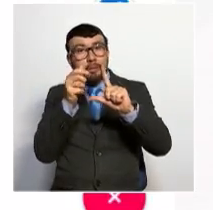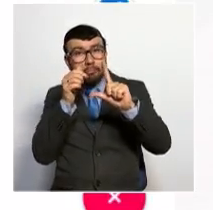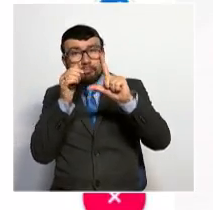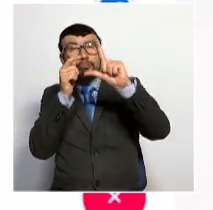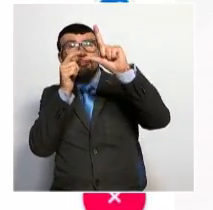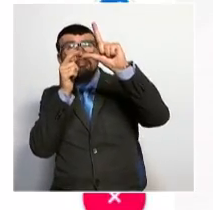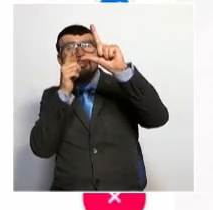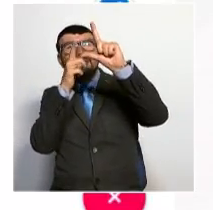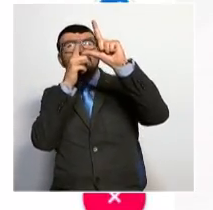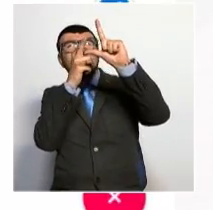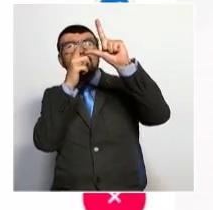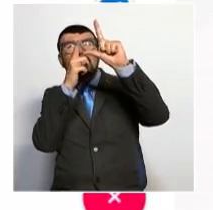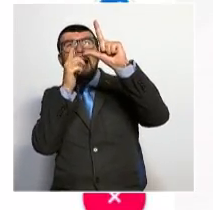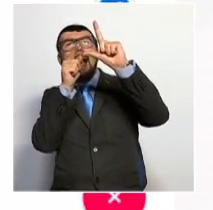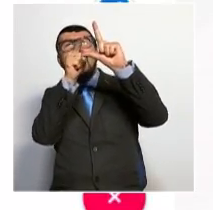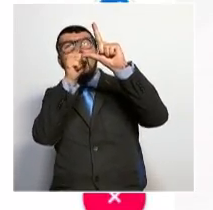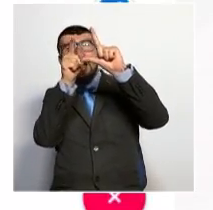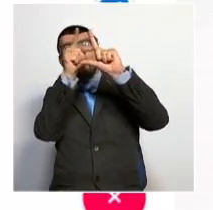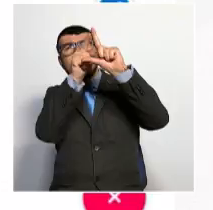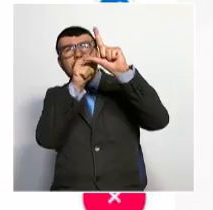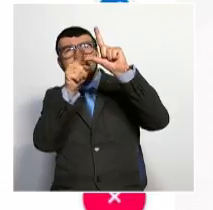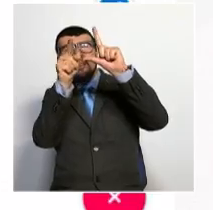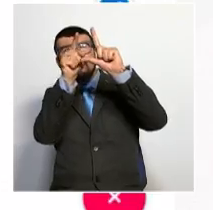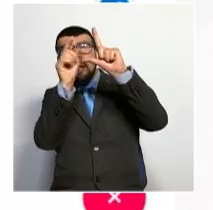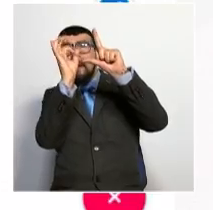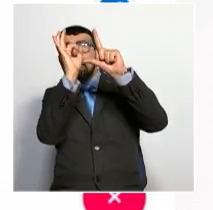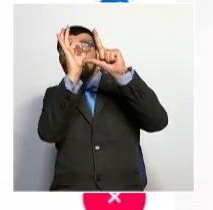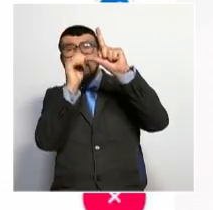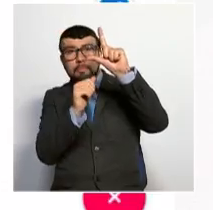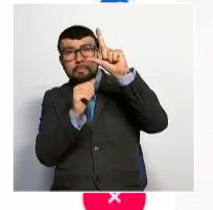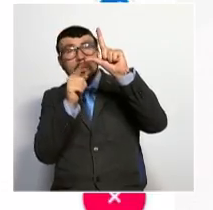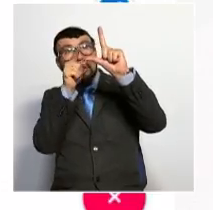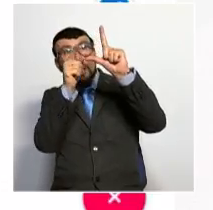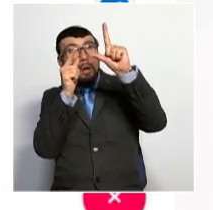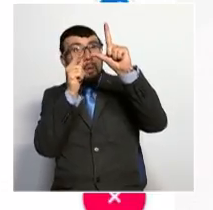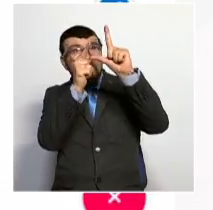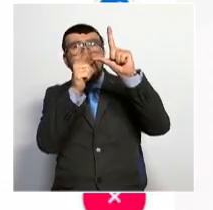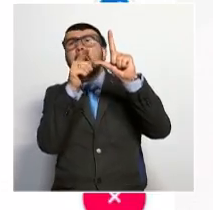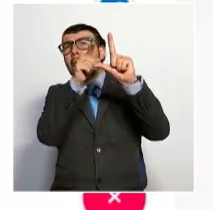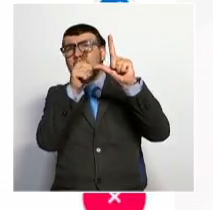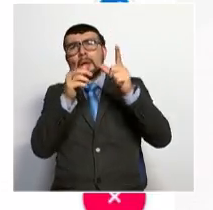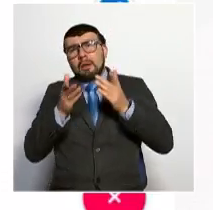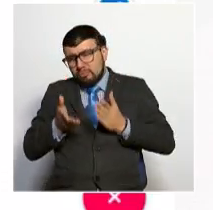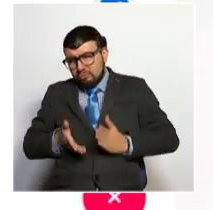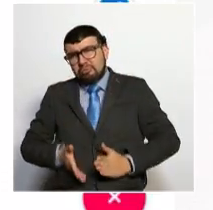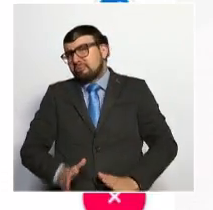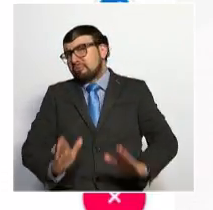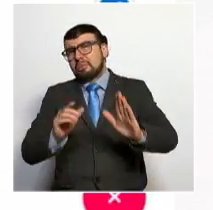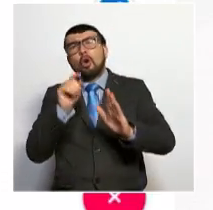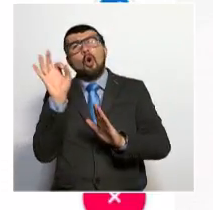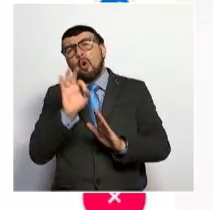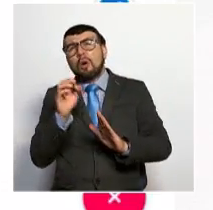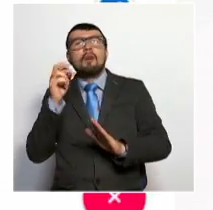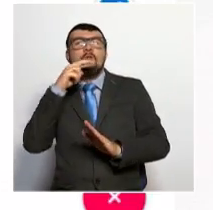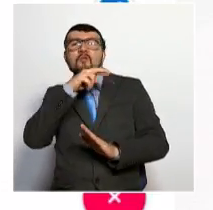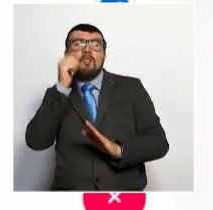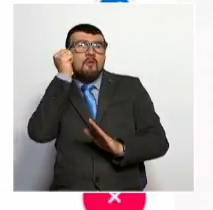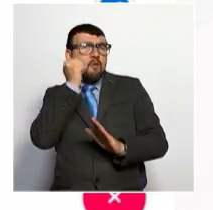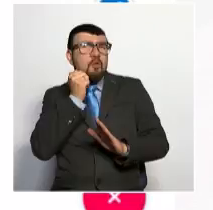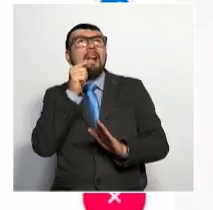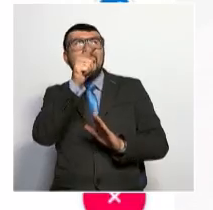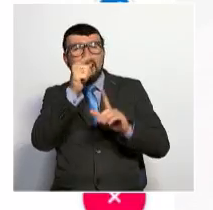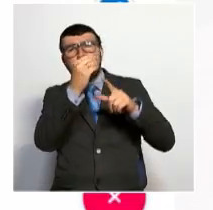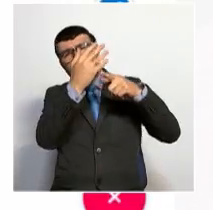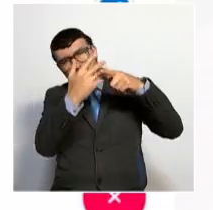ve la persona que está haciendo la citología. Este orificio es por donde nacen los bebés y sale la menstruación. Cuando nosotros hacemos